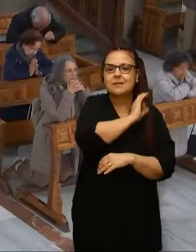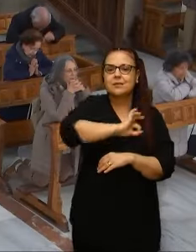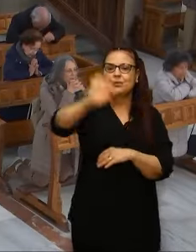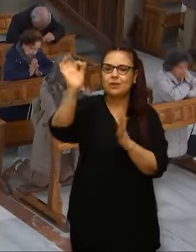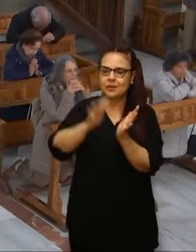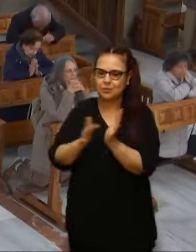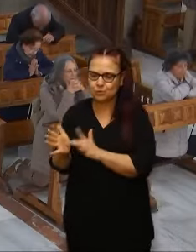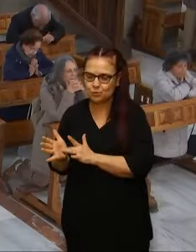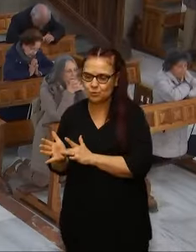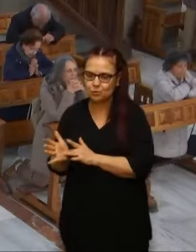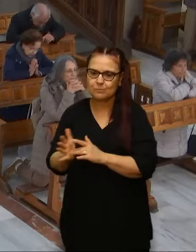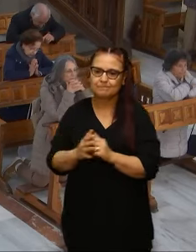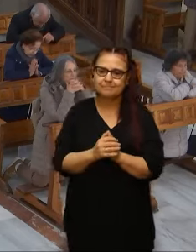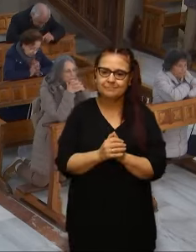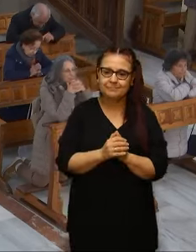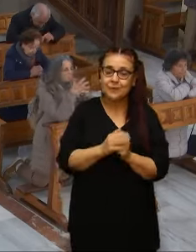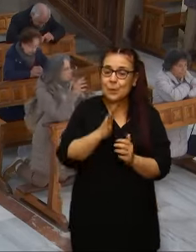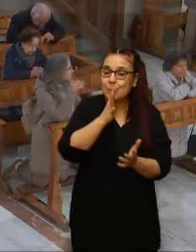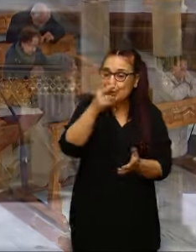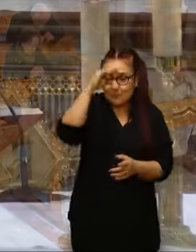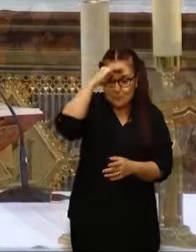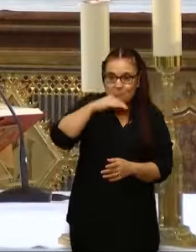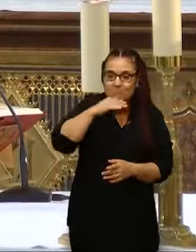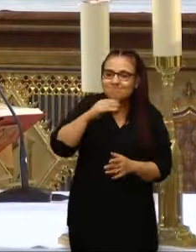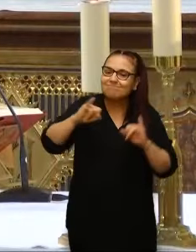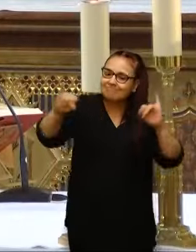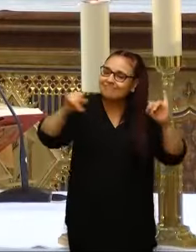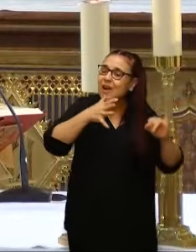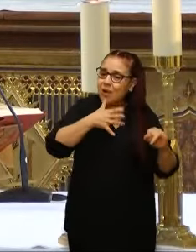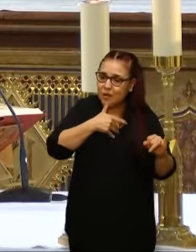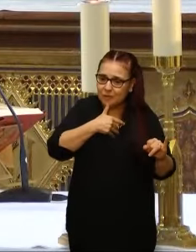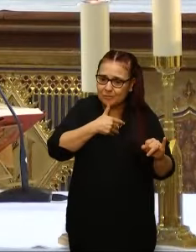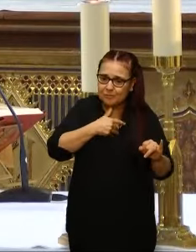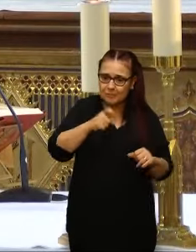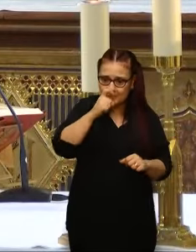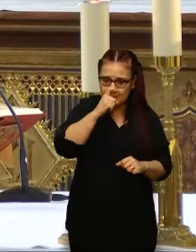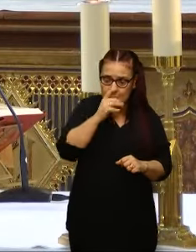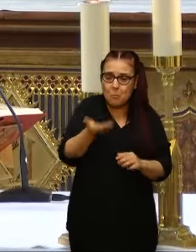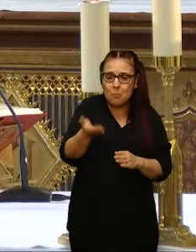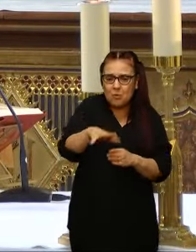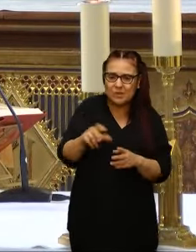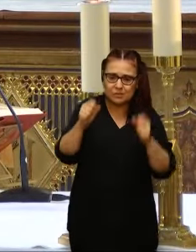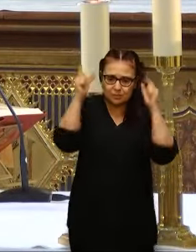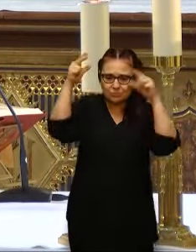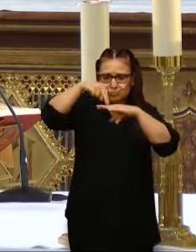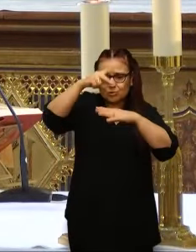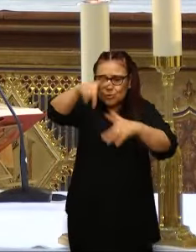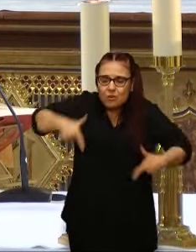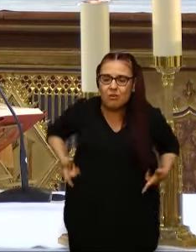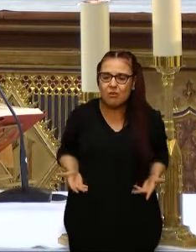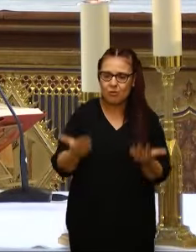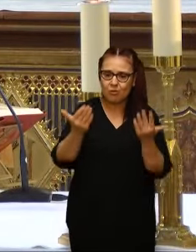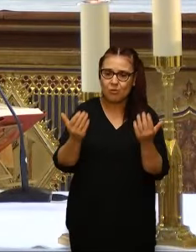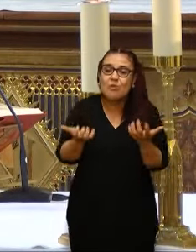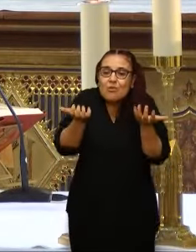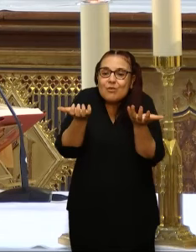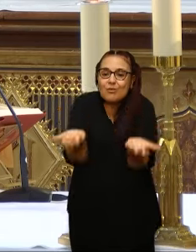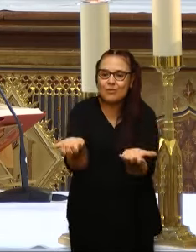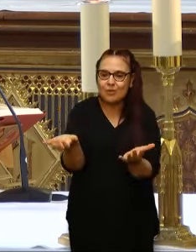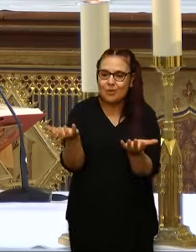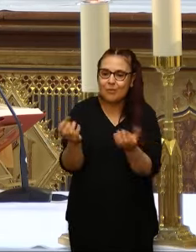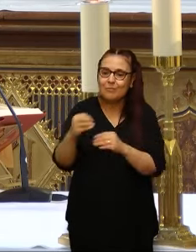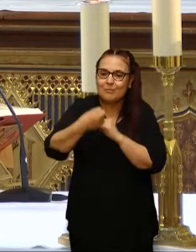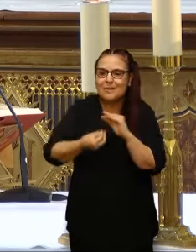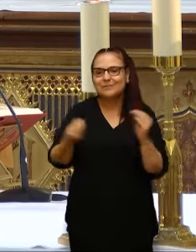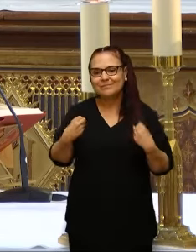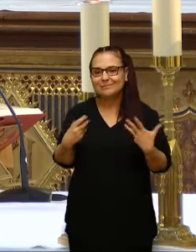Ven, Señor Jesús. Así pues, Padre, al celebrar ahora el memorial de la muerte y resurrección de tu Hijo, te ofrecemos el pan